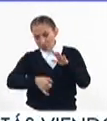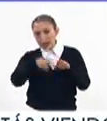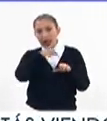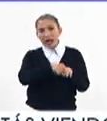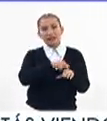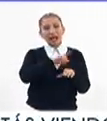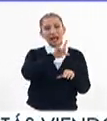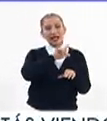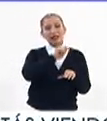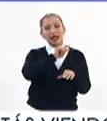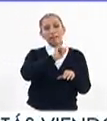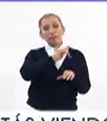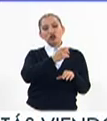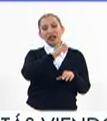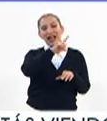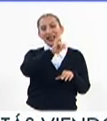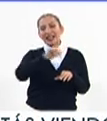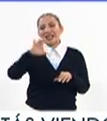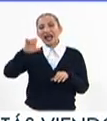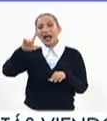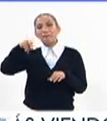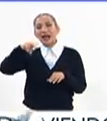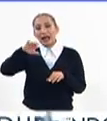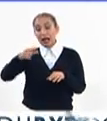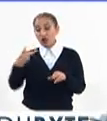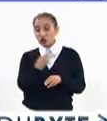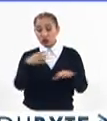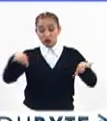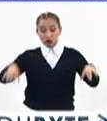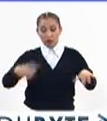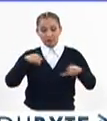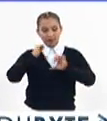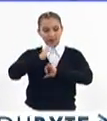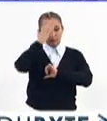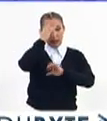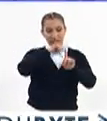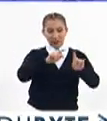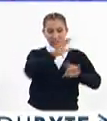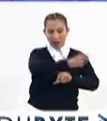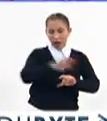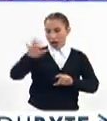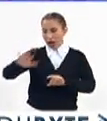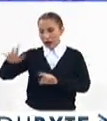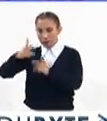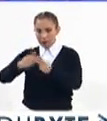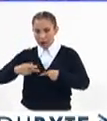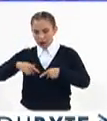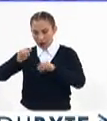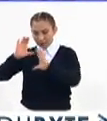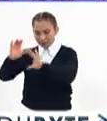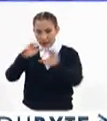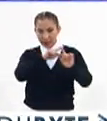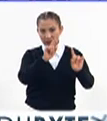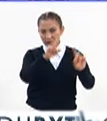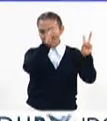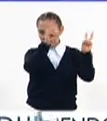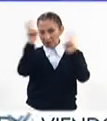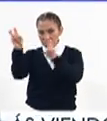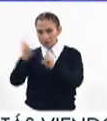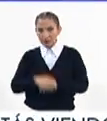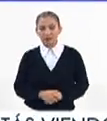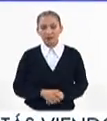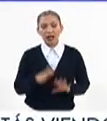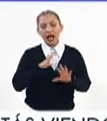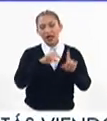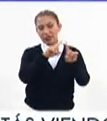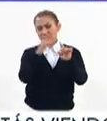conocimiento eran el Tepochcali y el Calmecac. Ambas estaban dirigidas a diferentes sectores de la población y enseñaban distintas cosas.